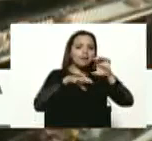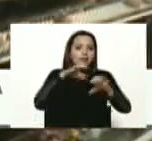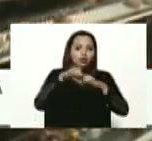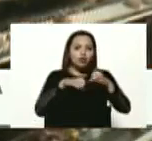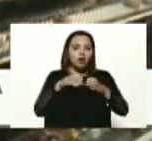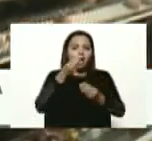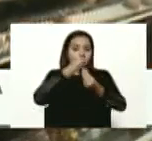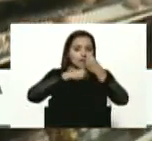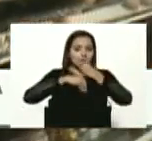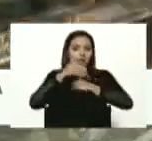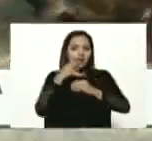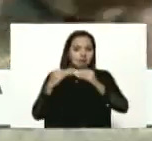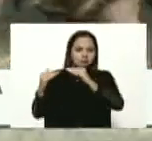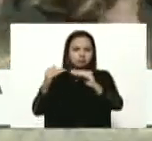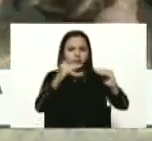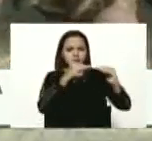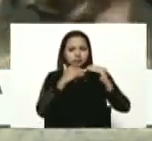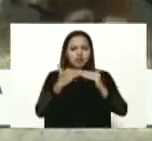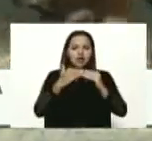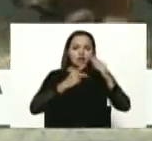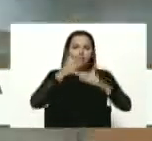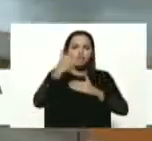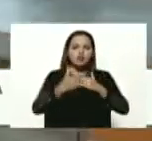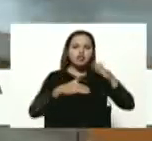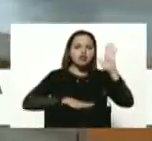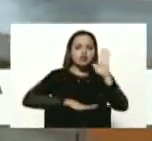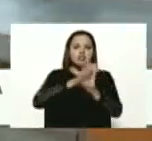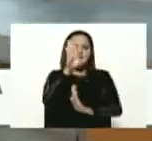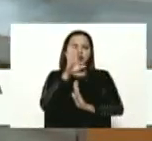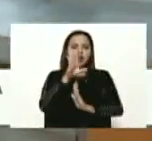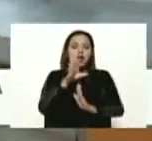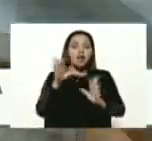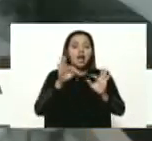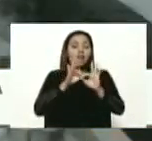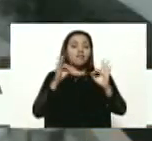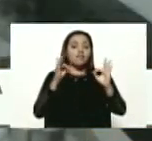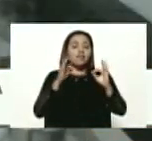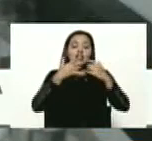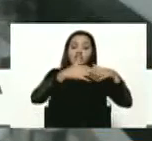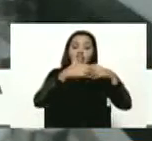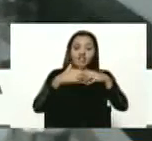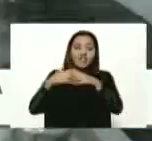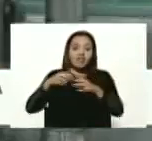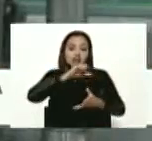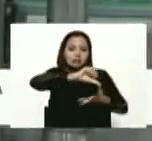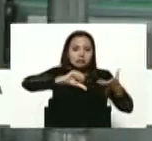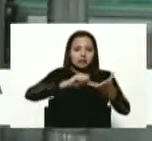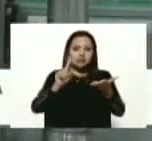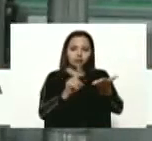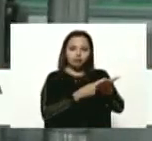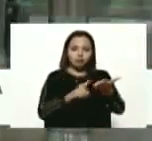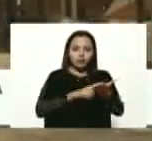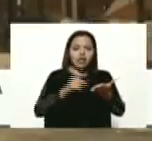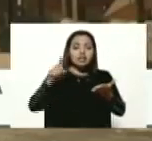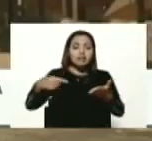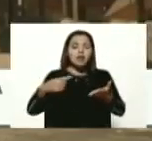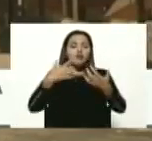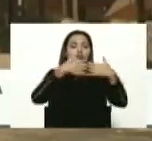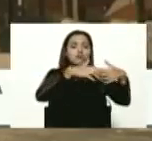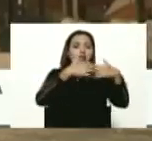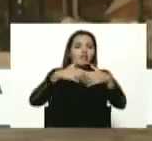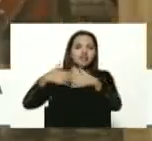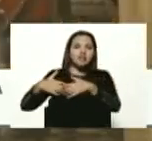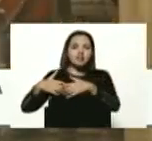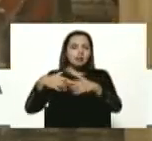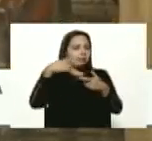animales, un proyecto y en desarrollo la fábrica de embutidos, una fábrica de salsas y untables y una fábrica de ovoproductos.